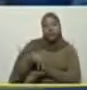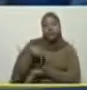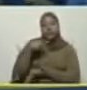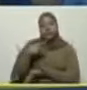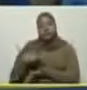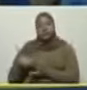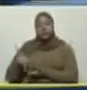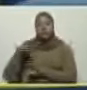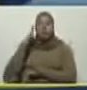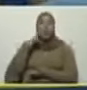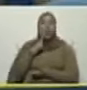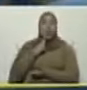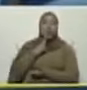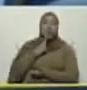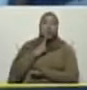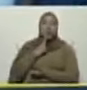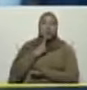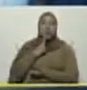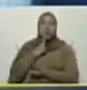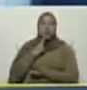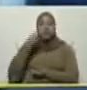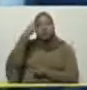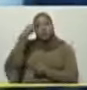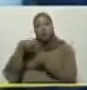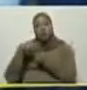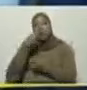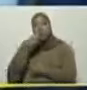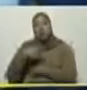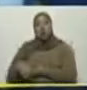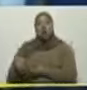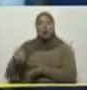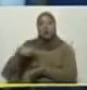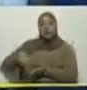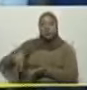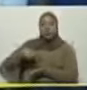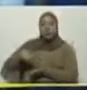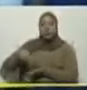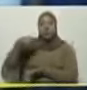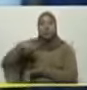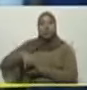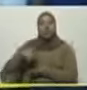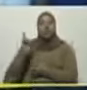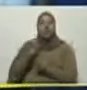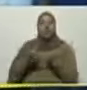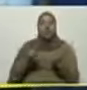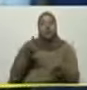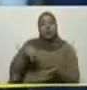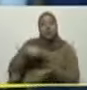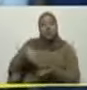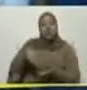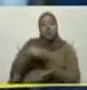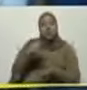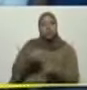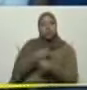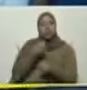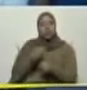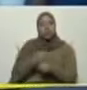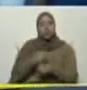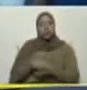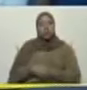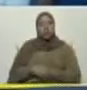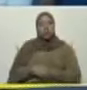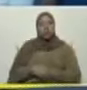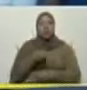facilita Bolívar era un gran bailador y estaba en Quito en pleno baile y de